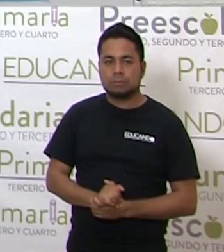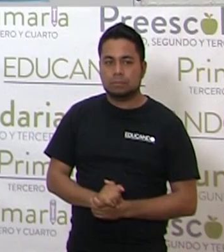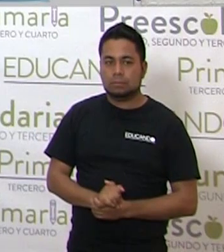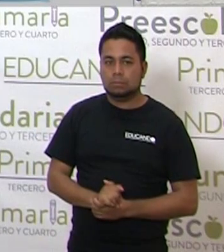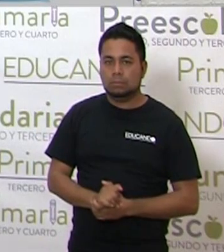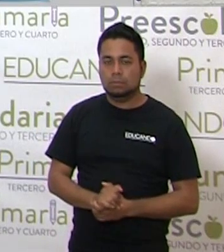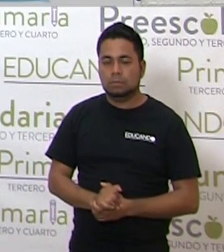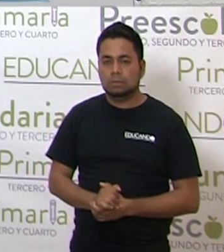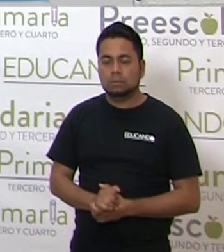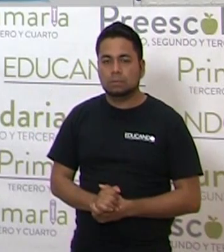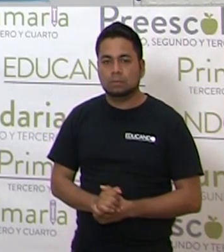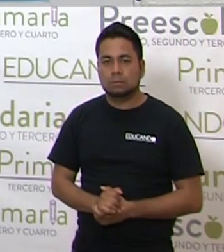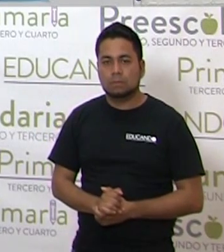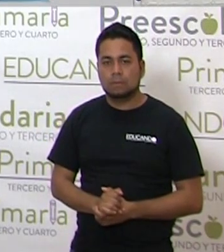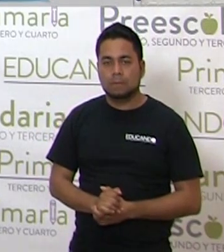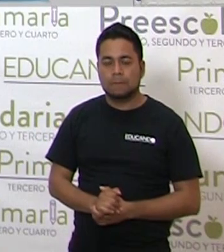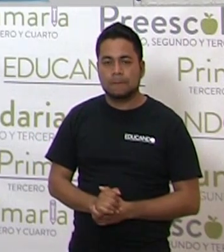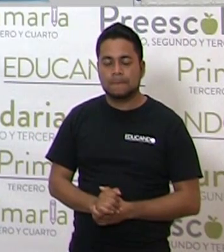Proporcionar